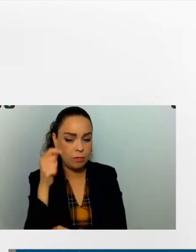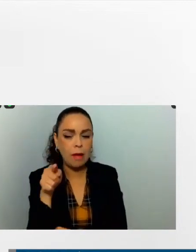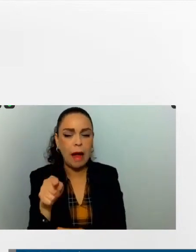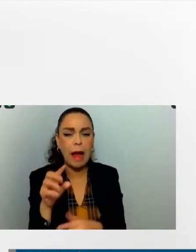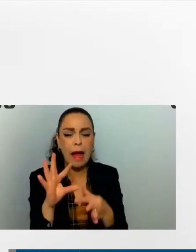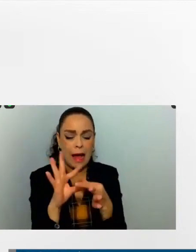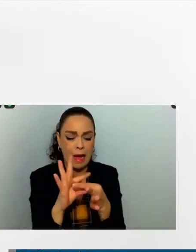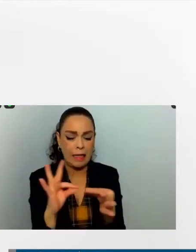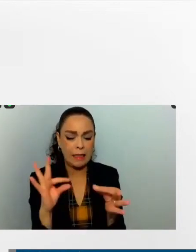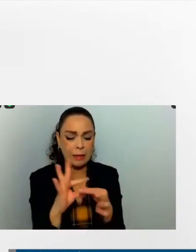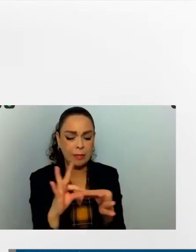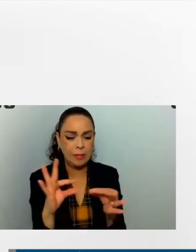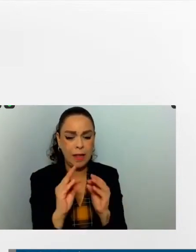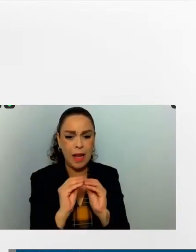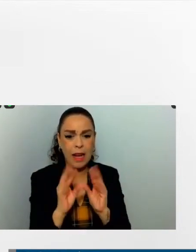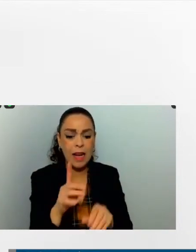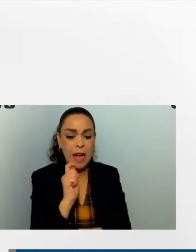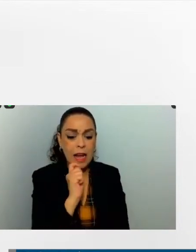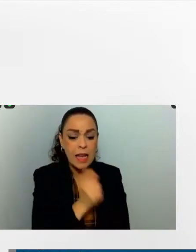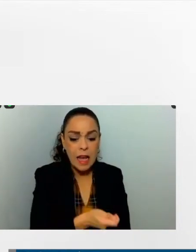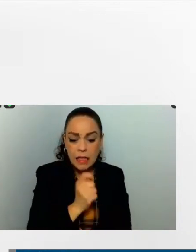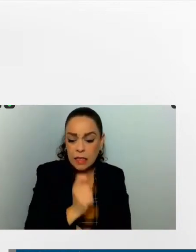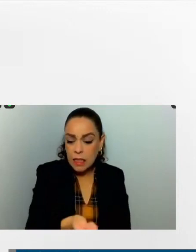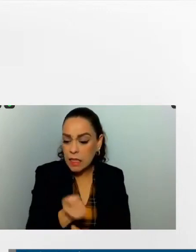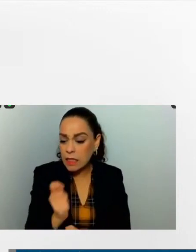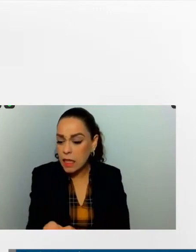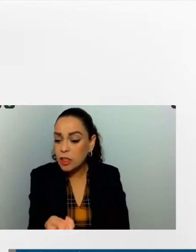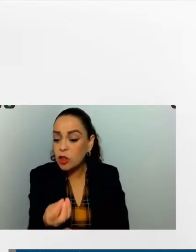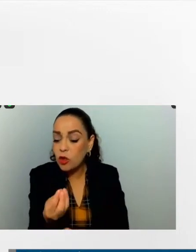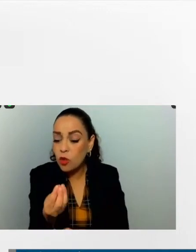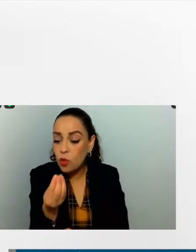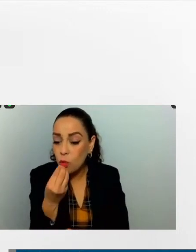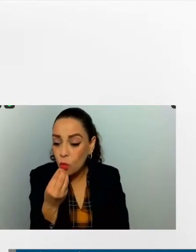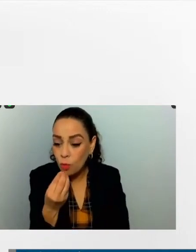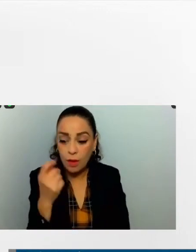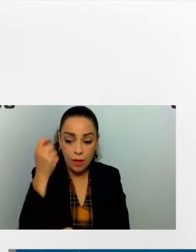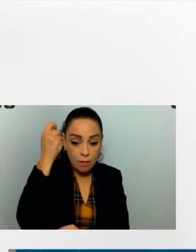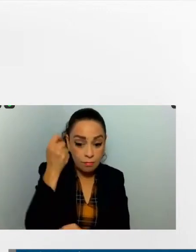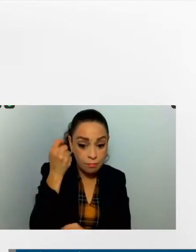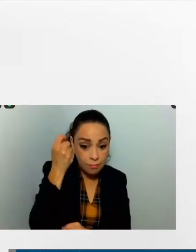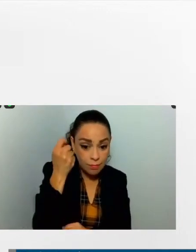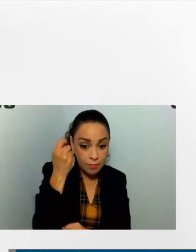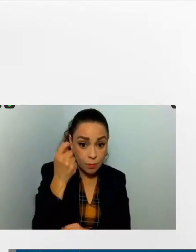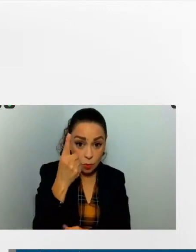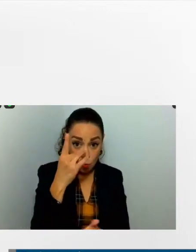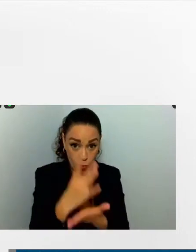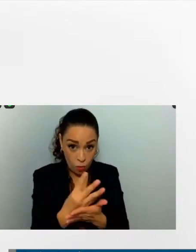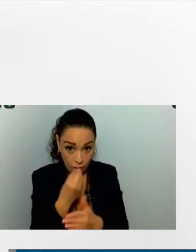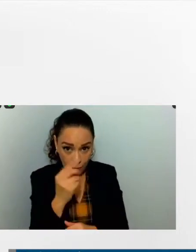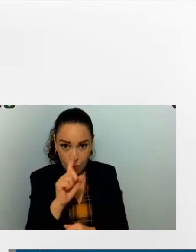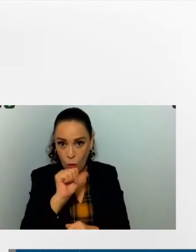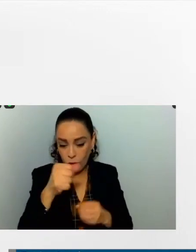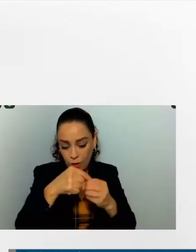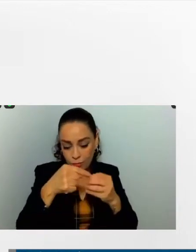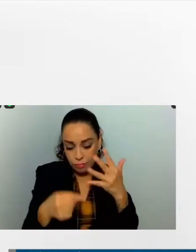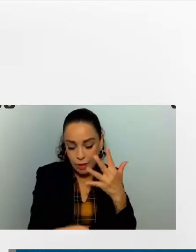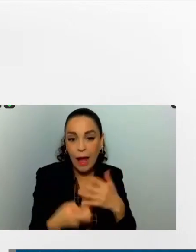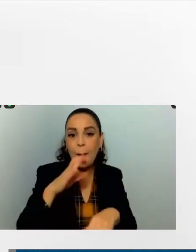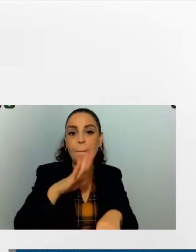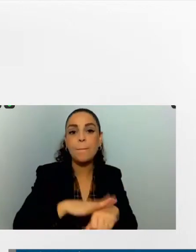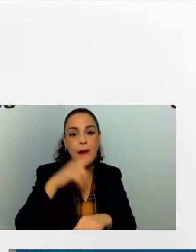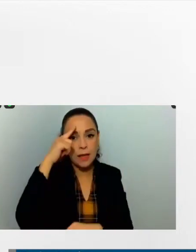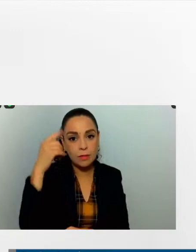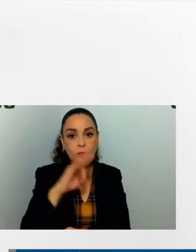tratan los alimentos, cuáles son los elementos para analizarlos, y esto mismo nos va a ir dejando entender en